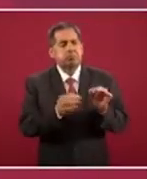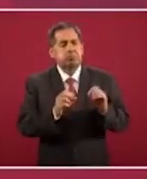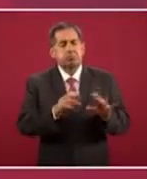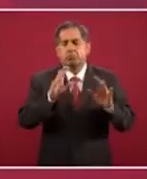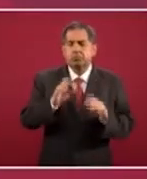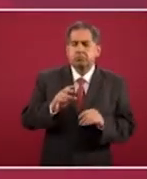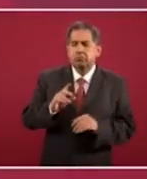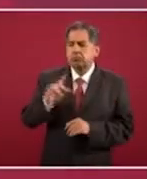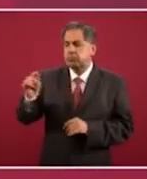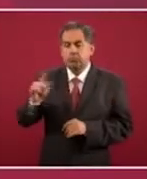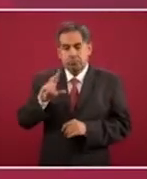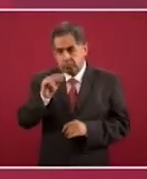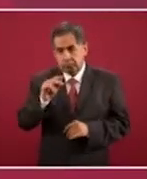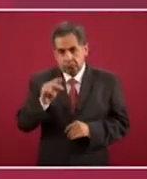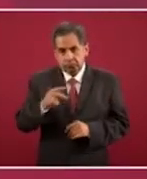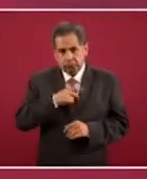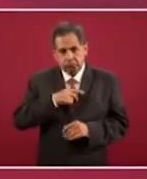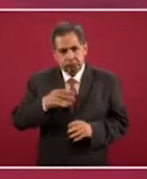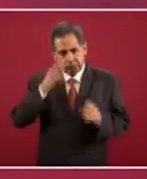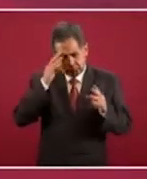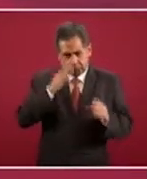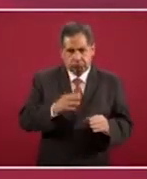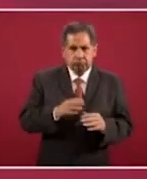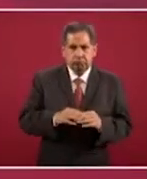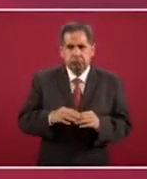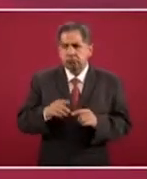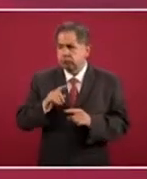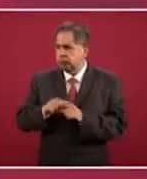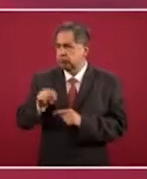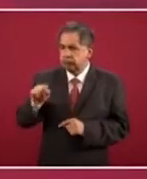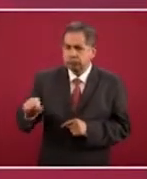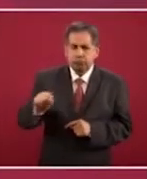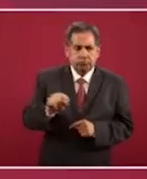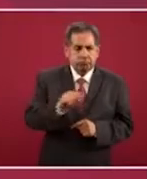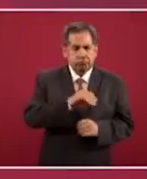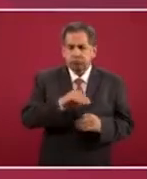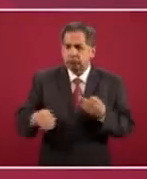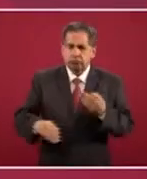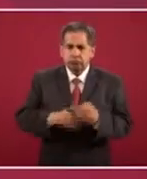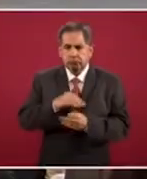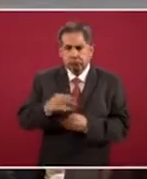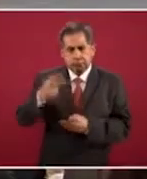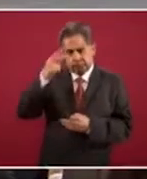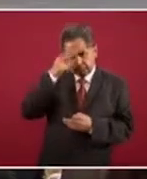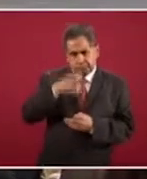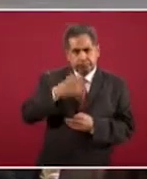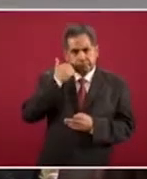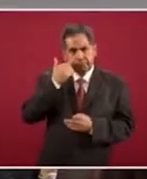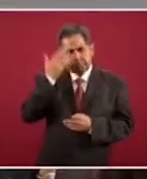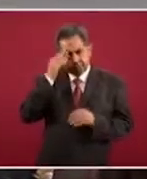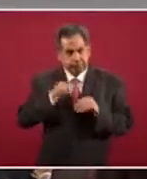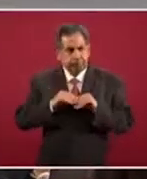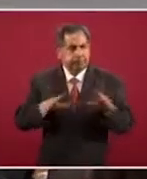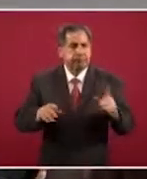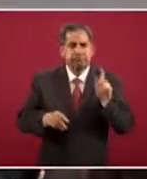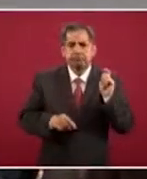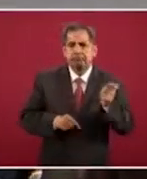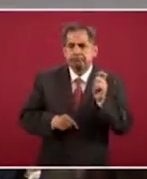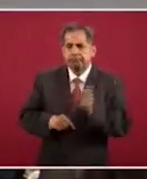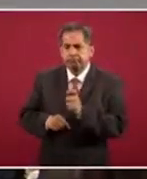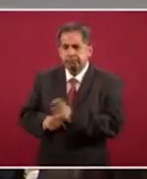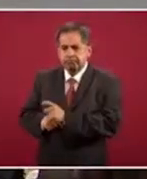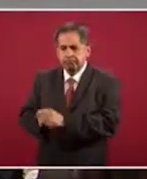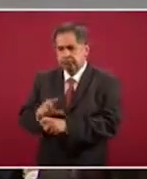aislado sino que todos los mexicanos nos informemos de lo que sucede en el país